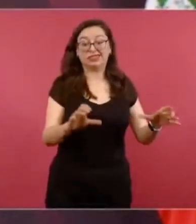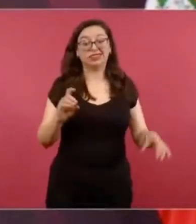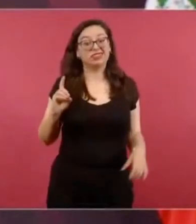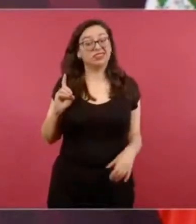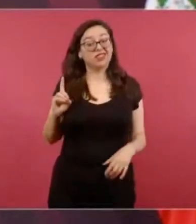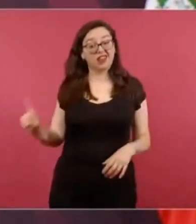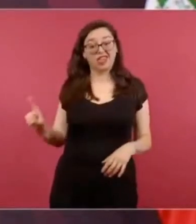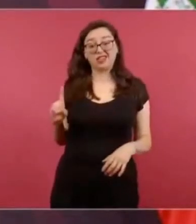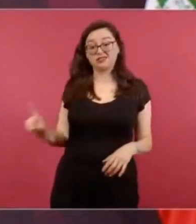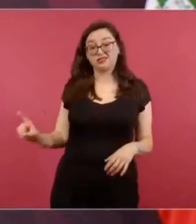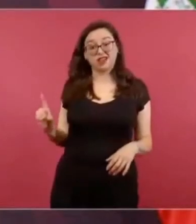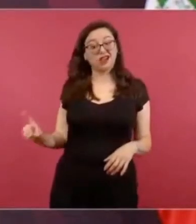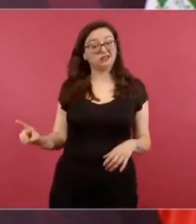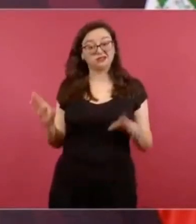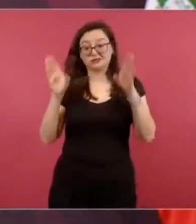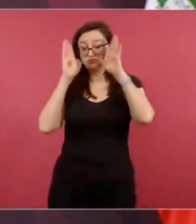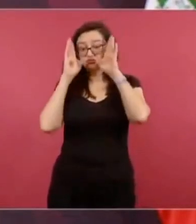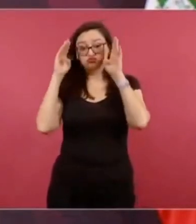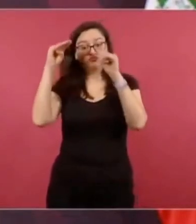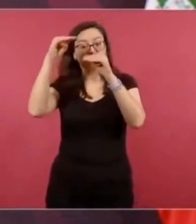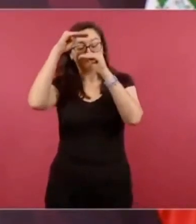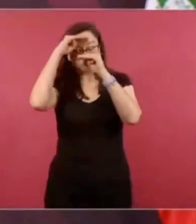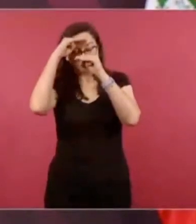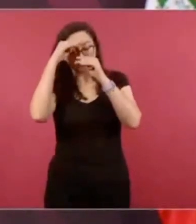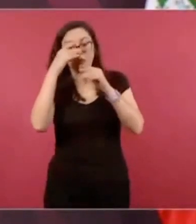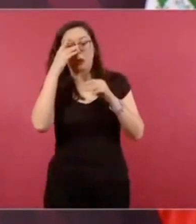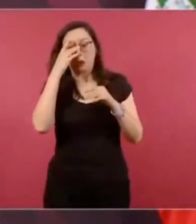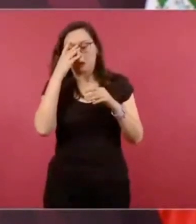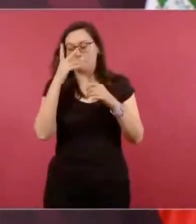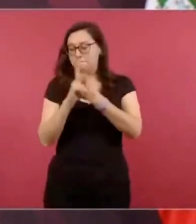y entreguistas.